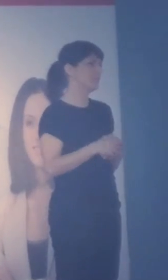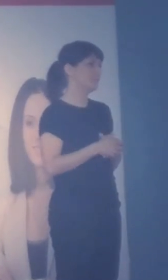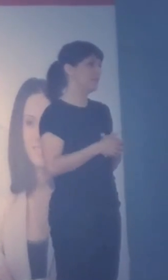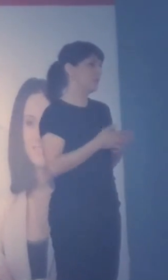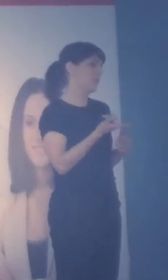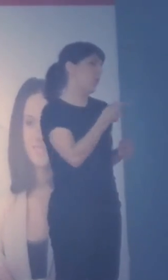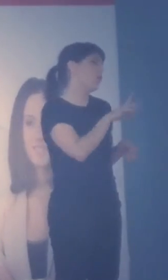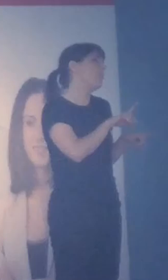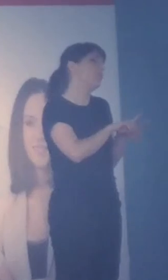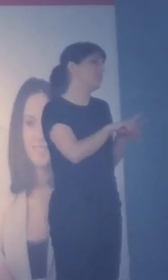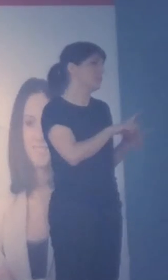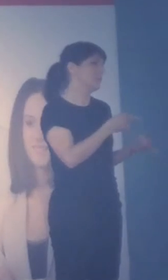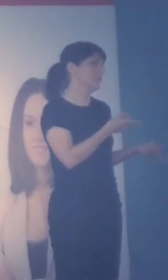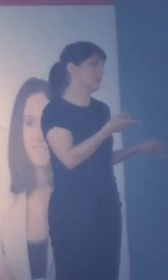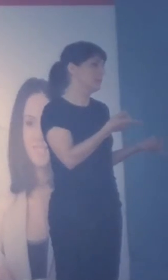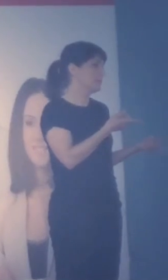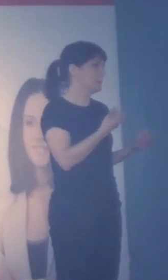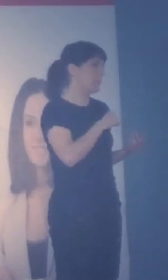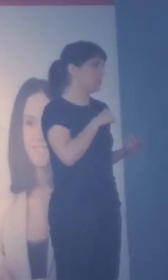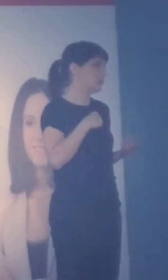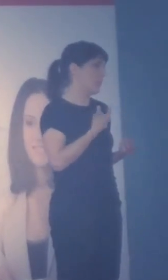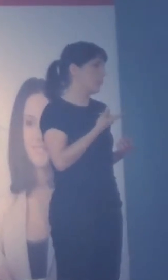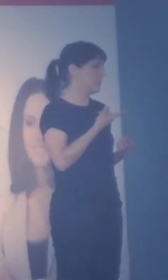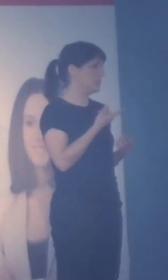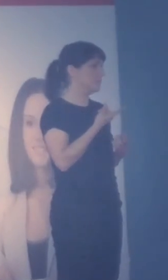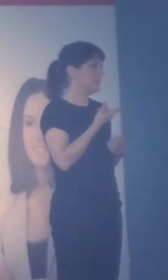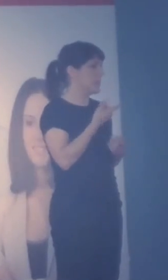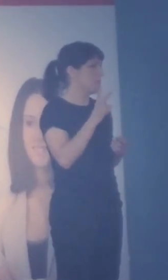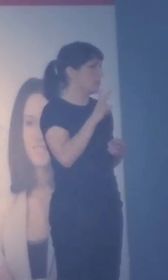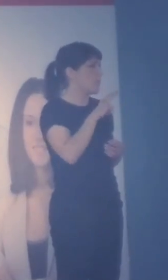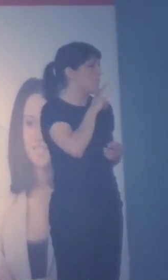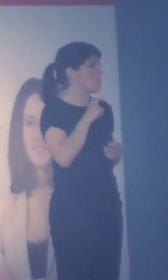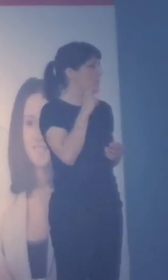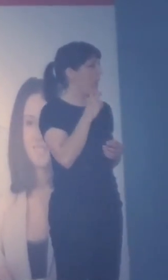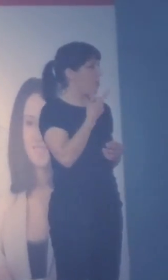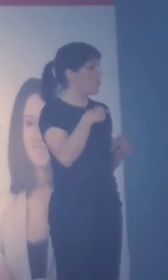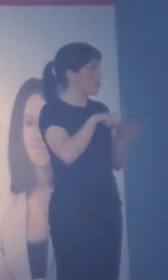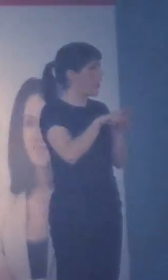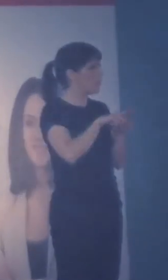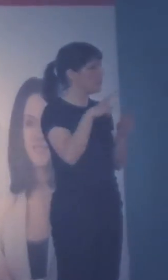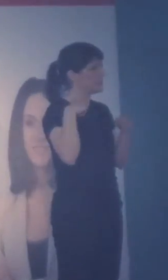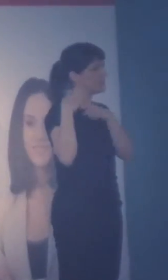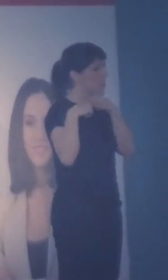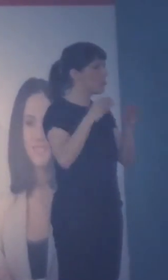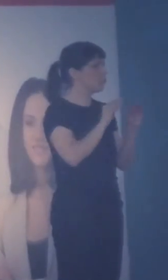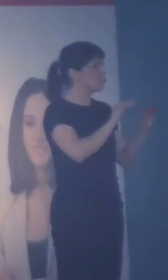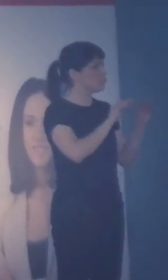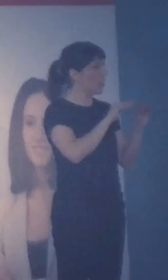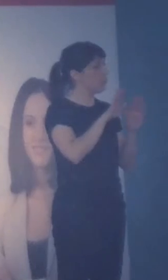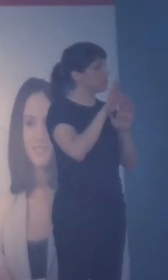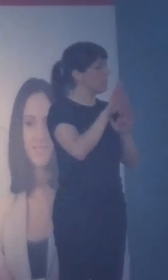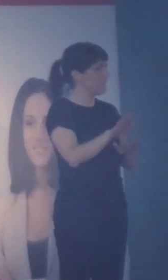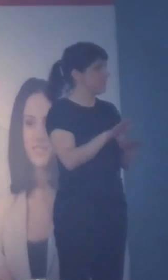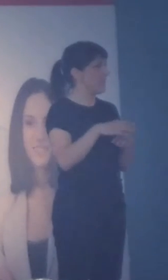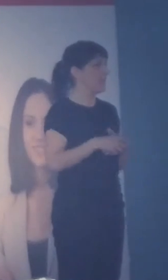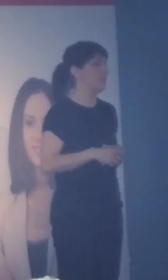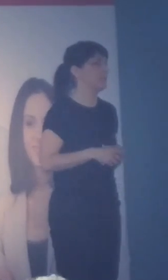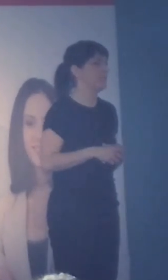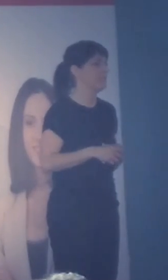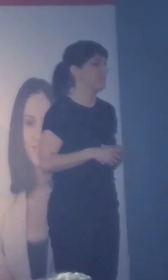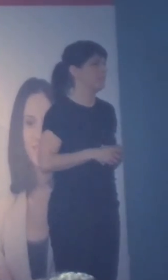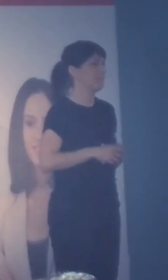personal, solo se debe a él en una educación, de ser leal a esa tradición. Si nos le preguntáramos a